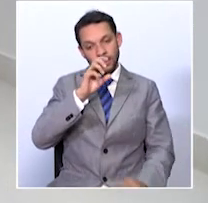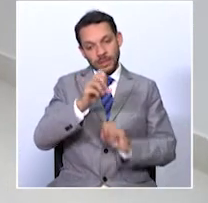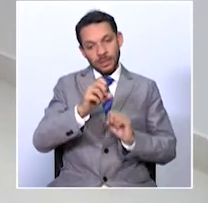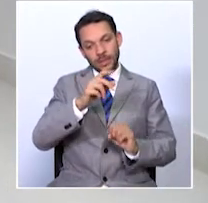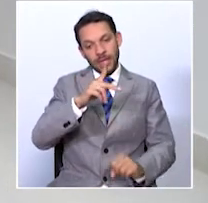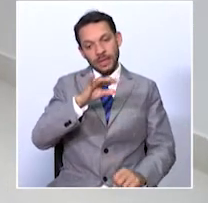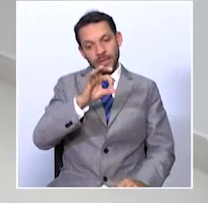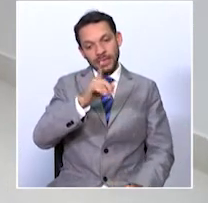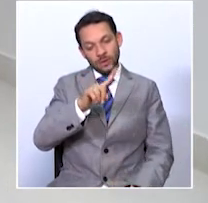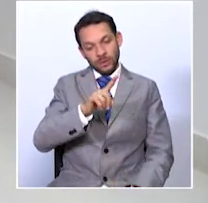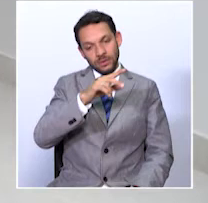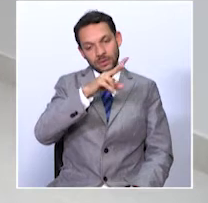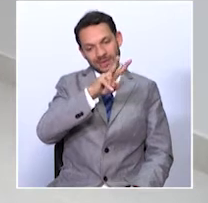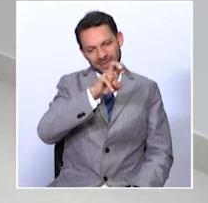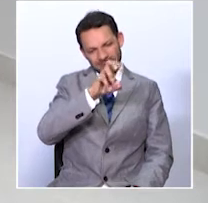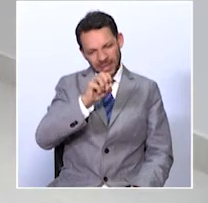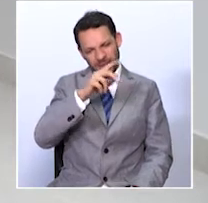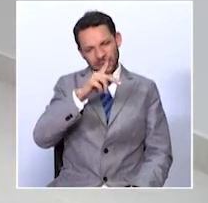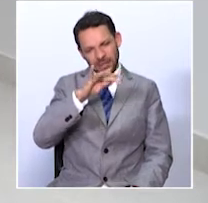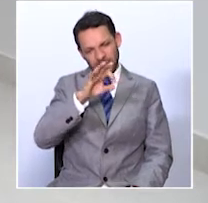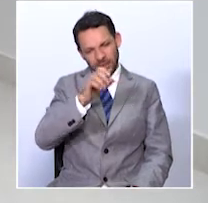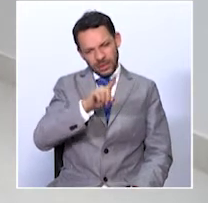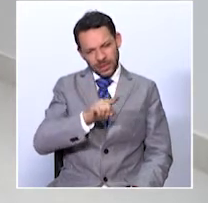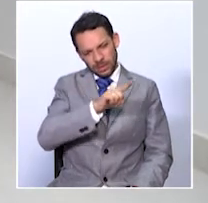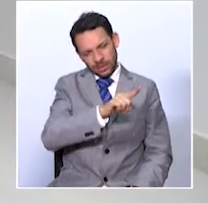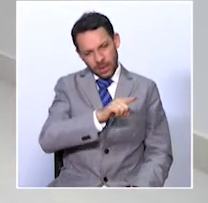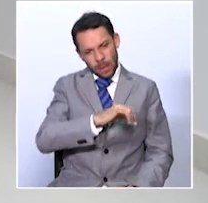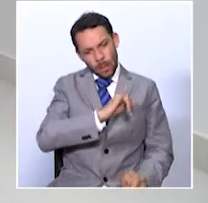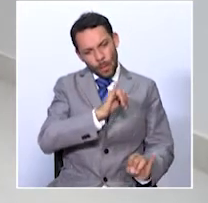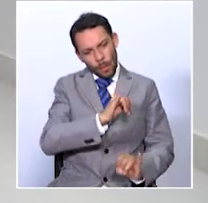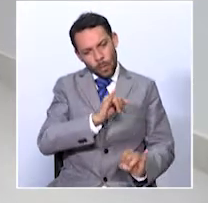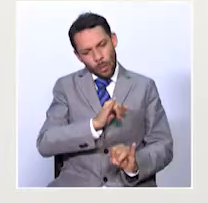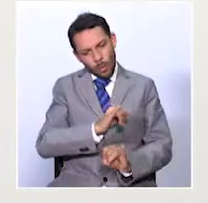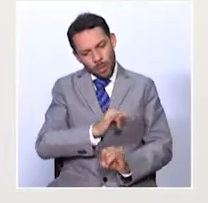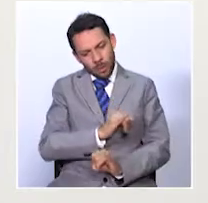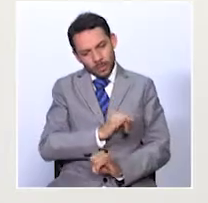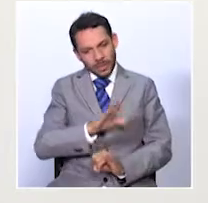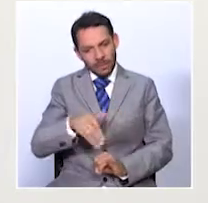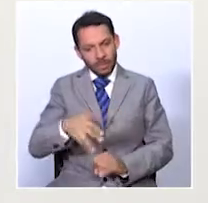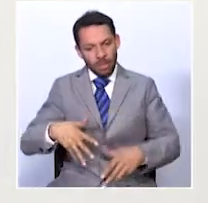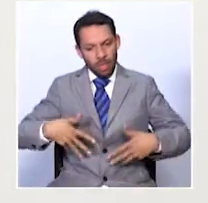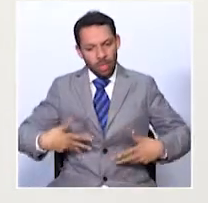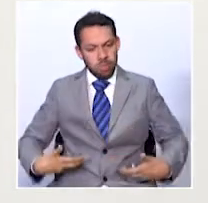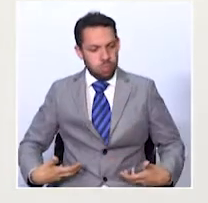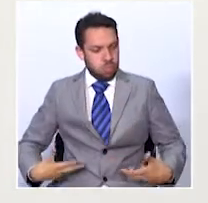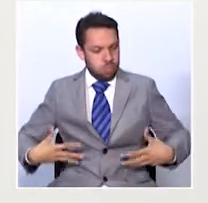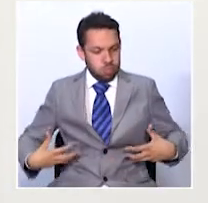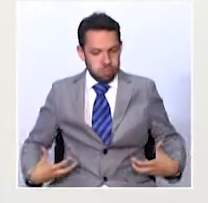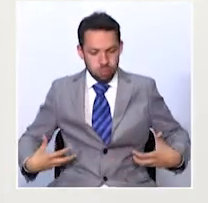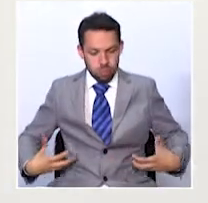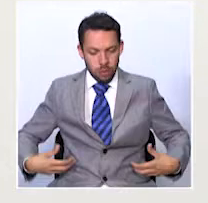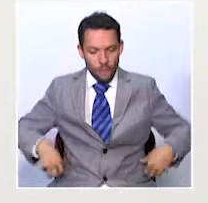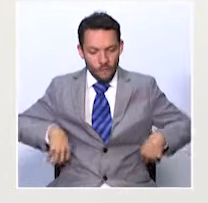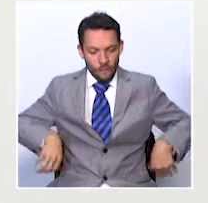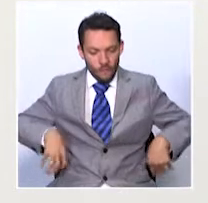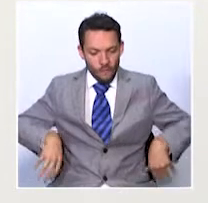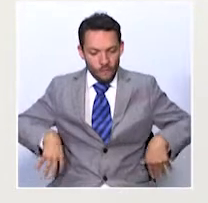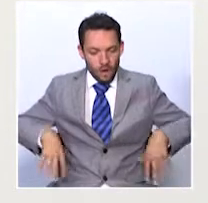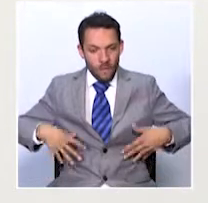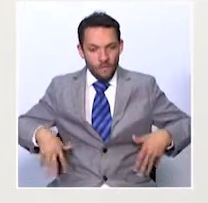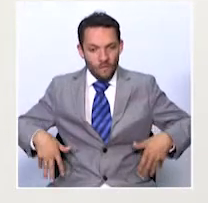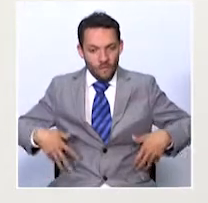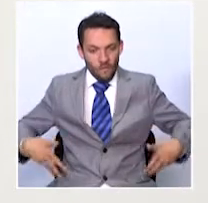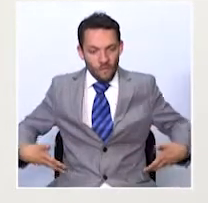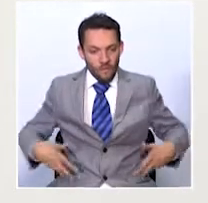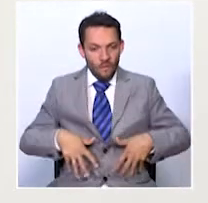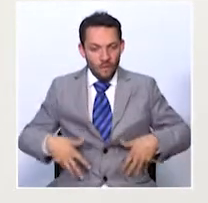con más veras esa rebajona de peso y se van rebajando y entonces les cuelga todo. Entonces, ese abdomen cuelga en todos los